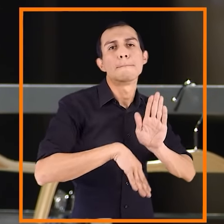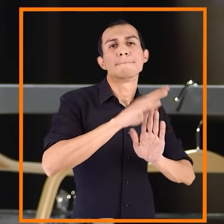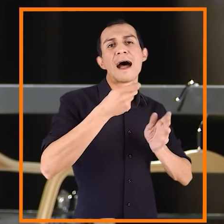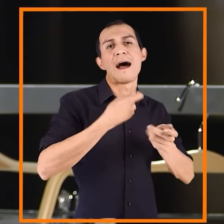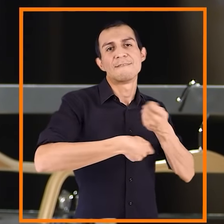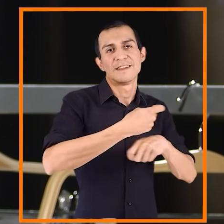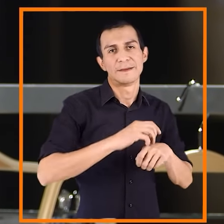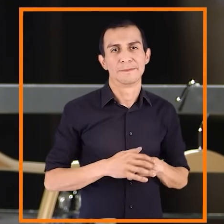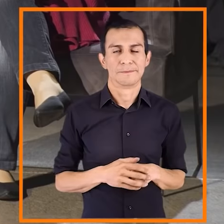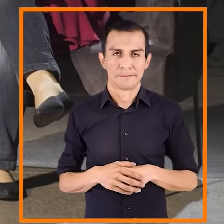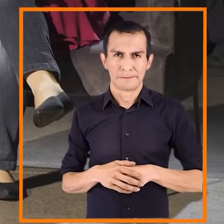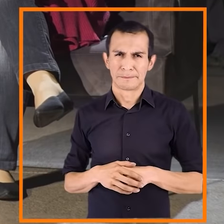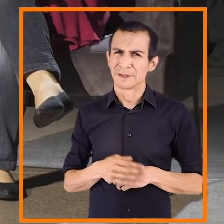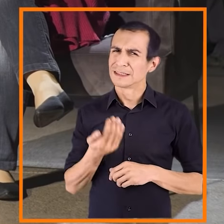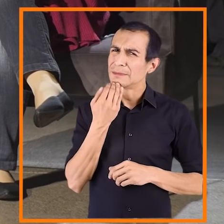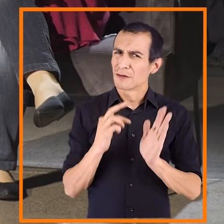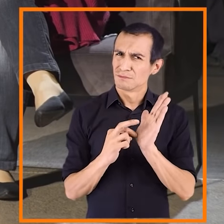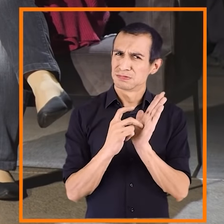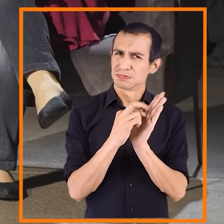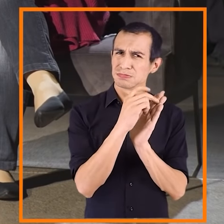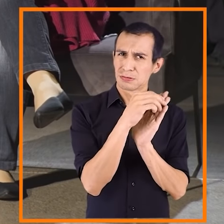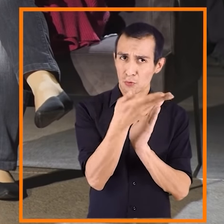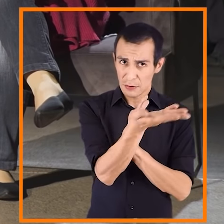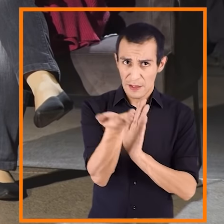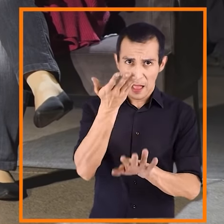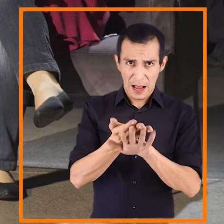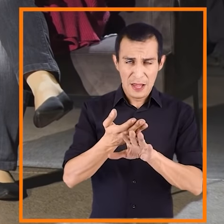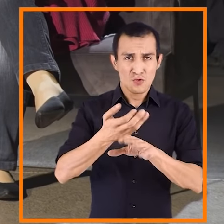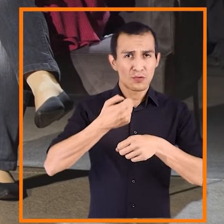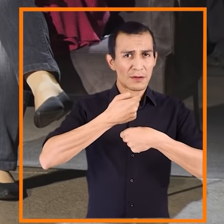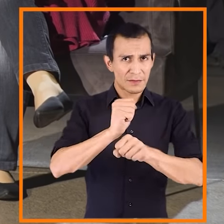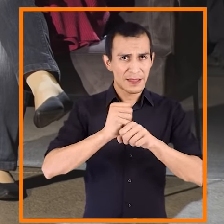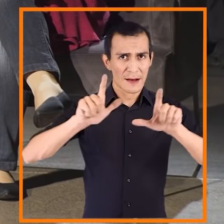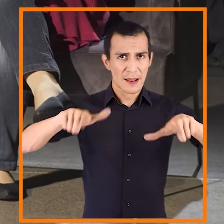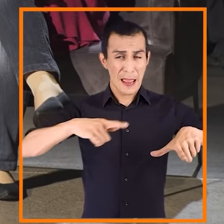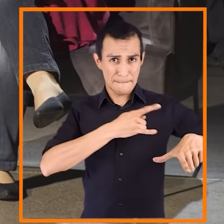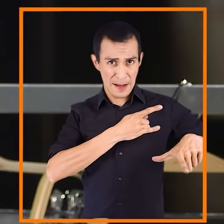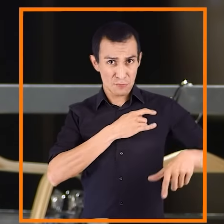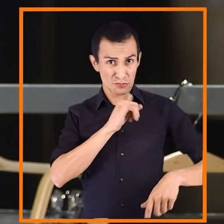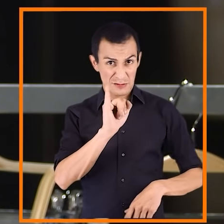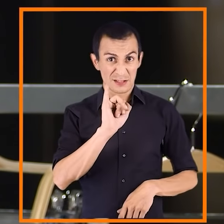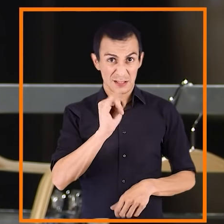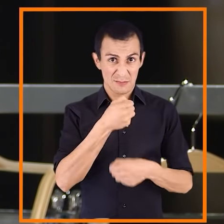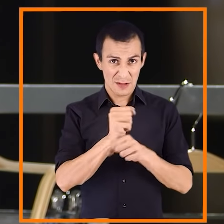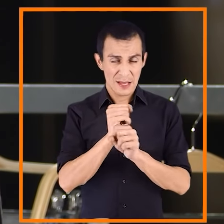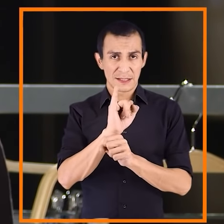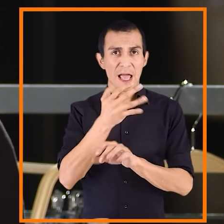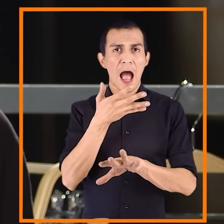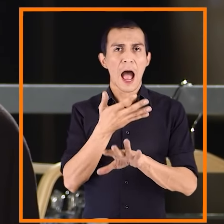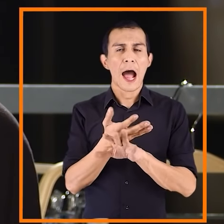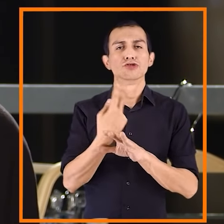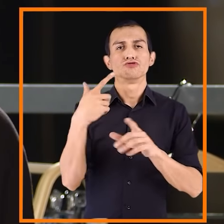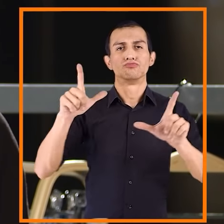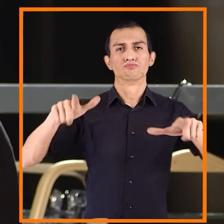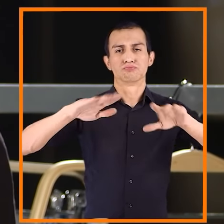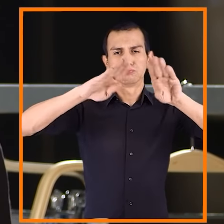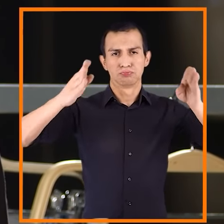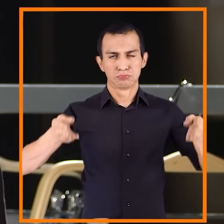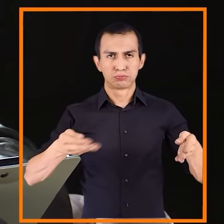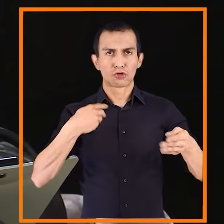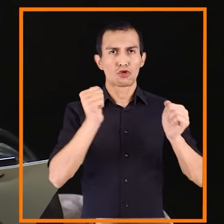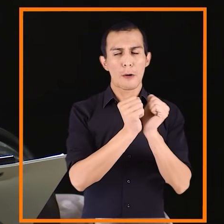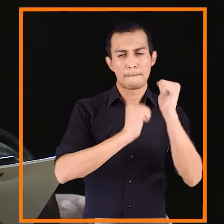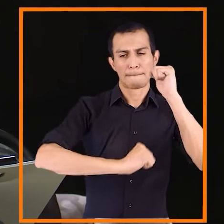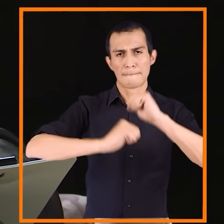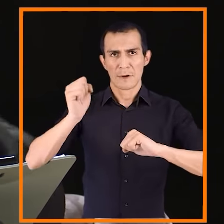margen nos da. ¿Y la escalabilidad? Porque usted hoy día tiene un taller en este campamento en Maipú, ¿no es cierto? Sí. Y tienen su container con las